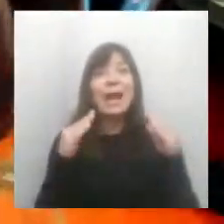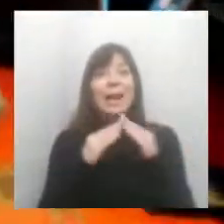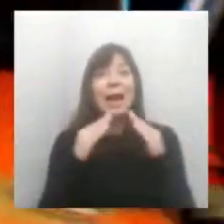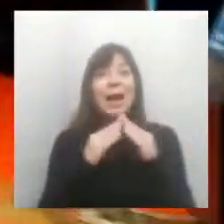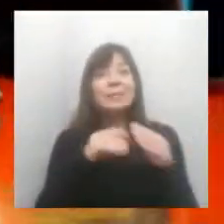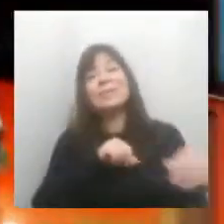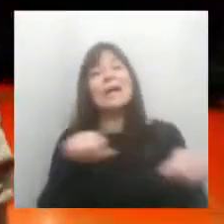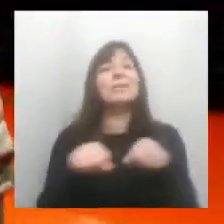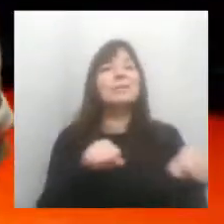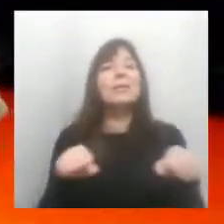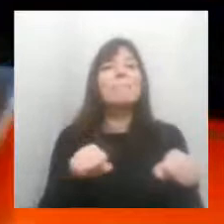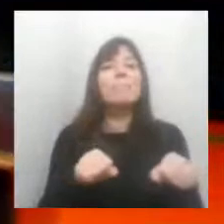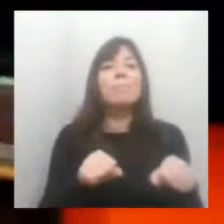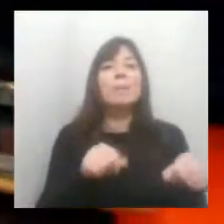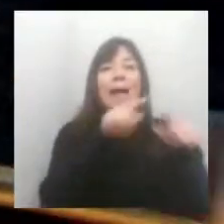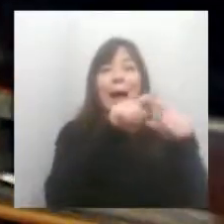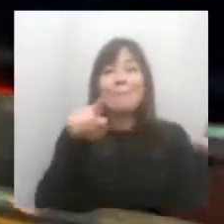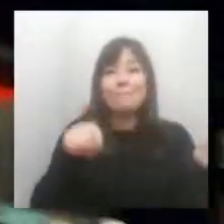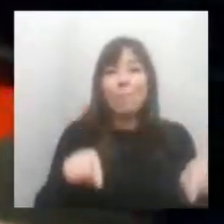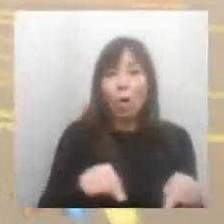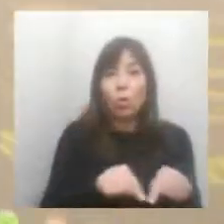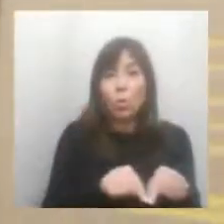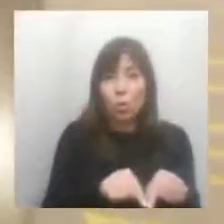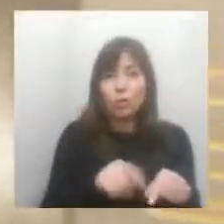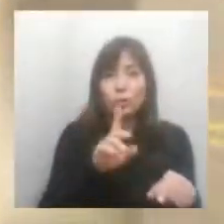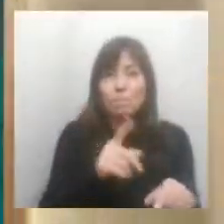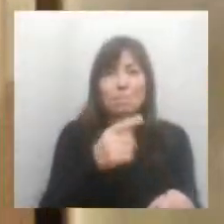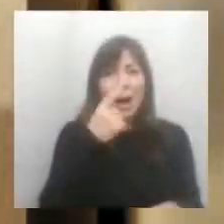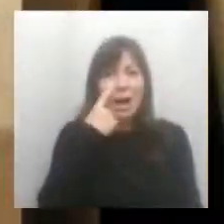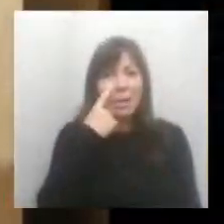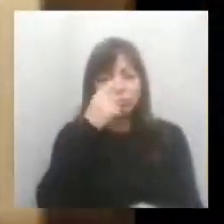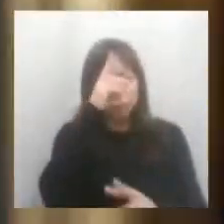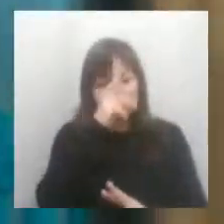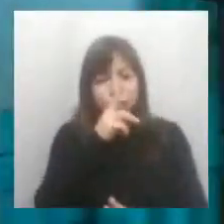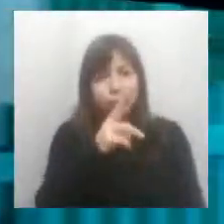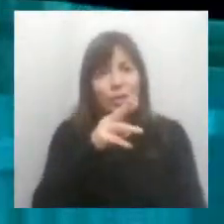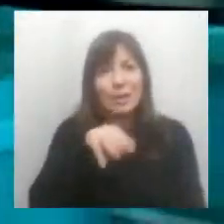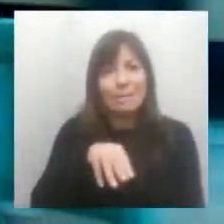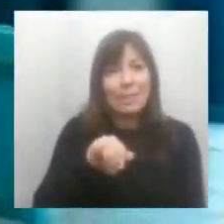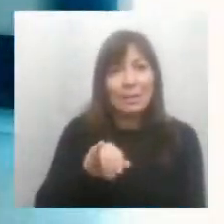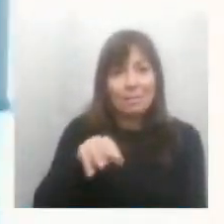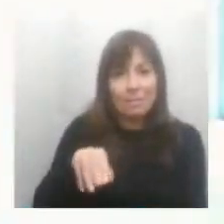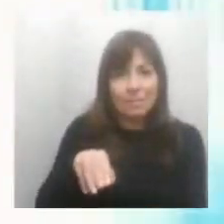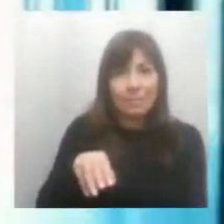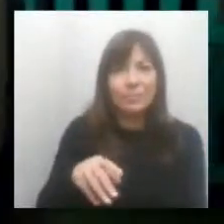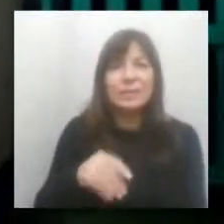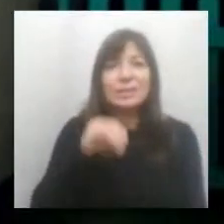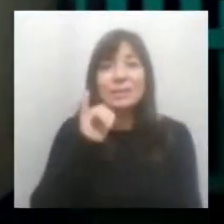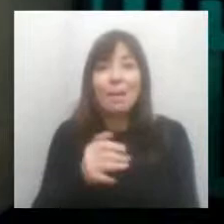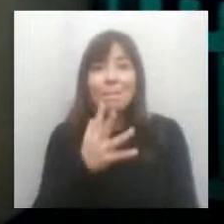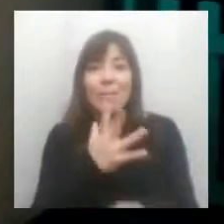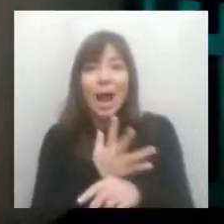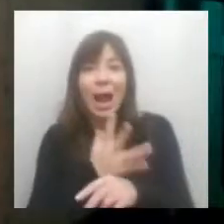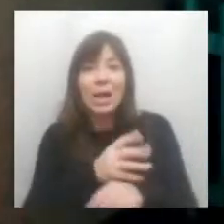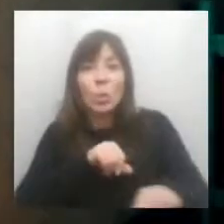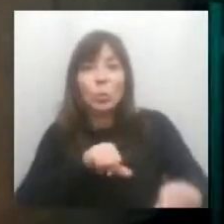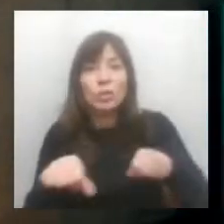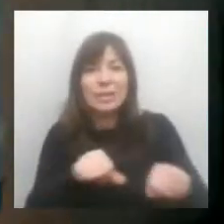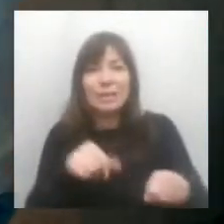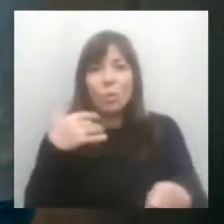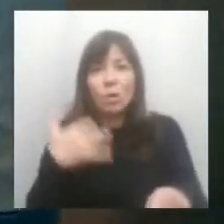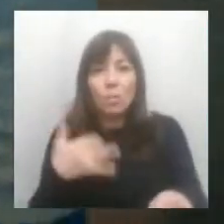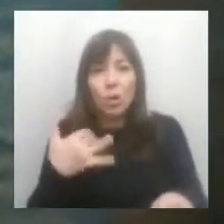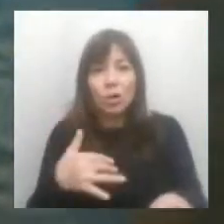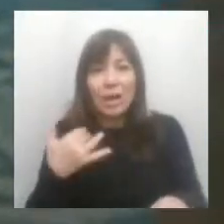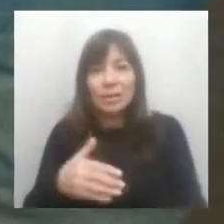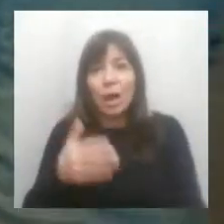de los módulos más reconocidos del MIM. Yo cada vez que hay un sismo de importancia en nuestro país, es común encontrarse con